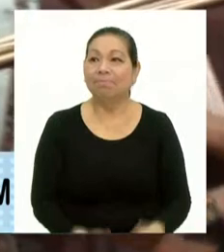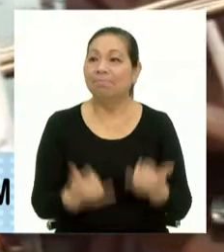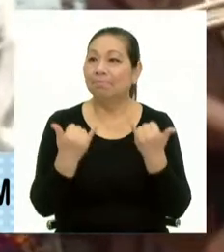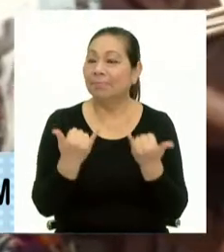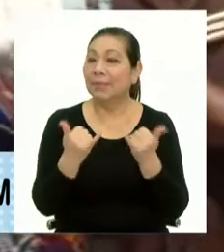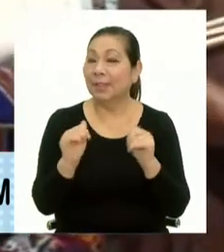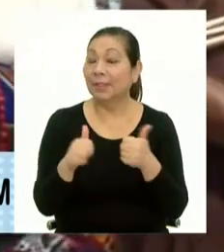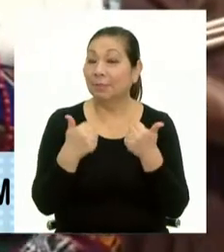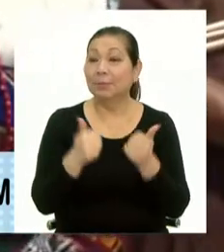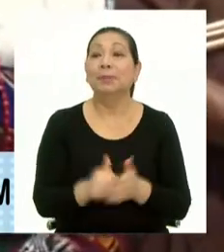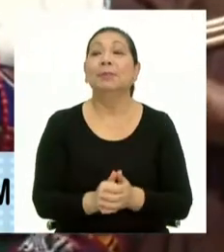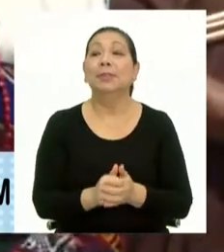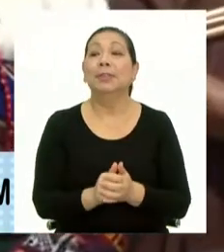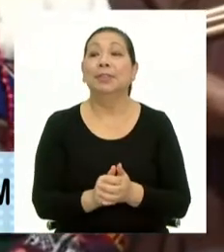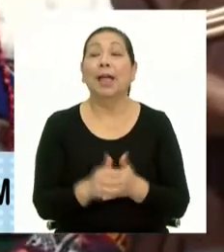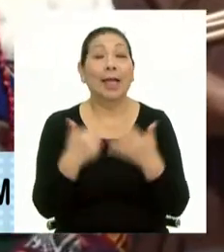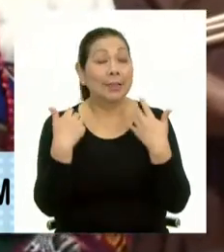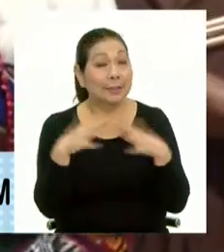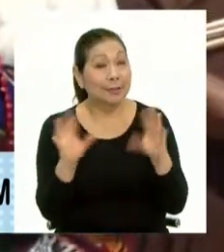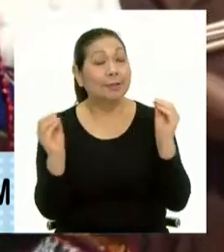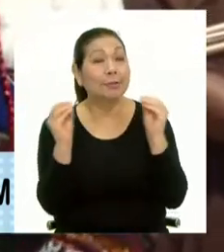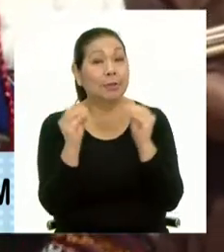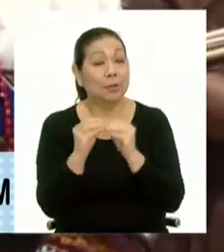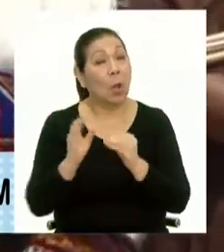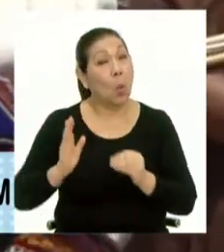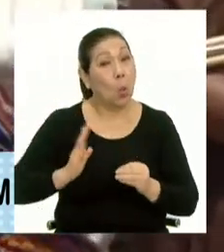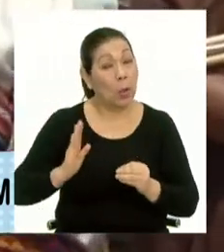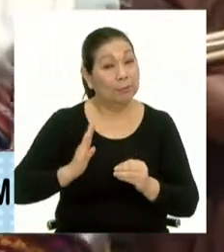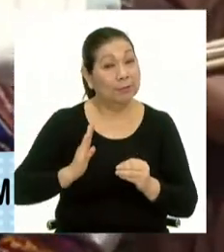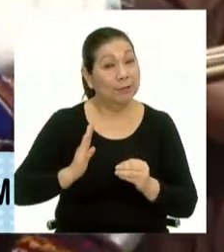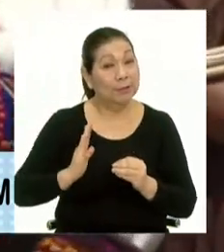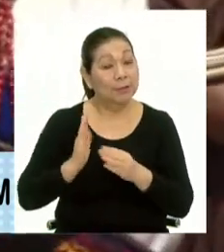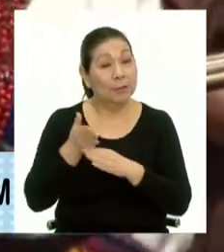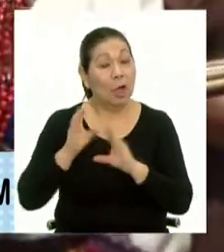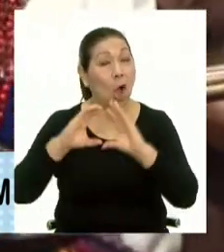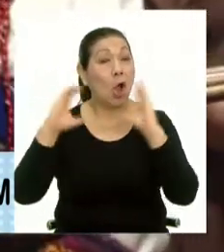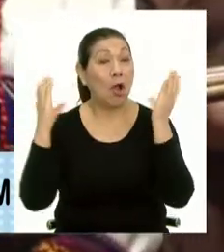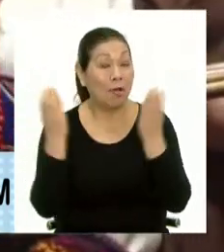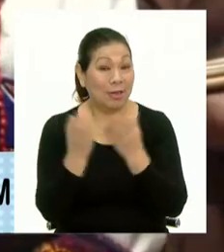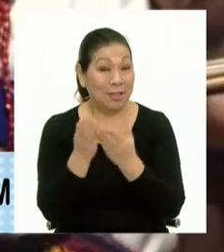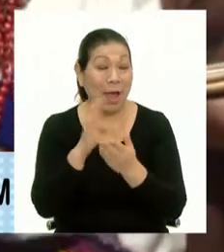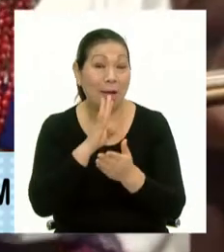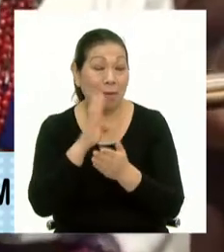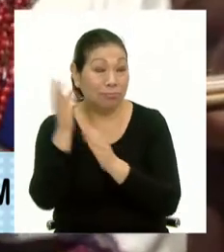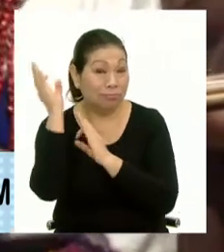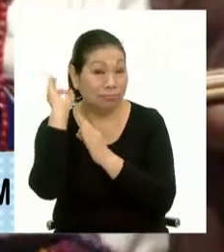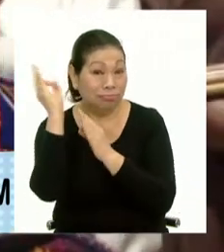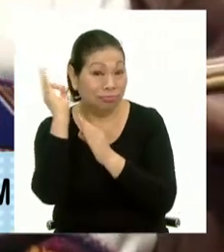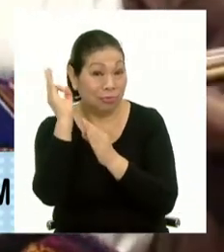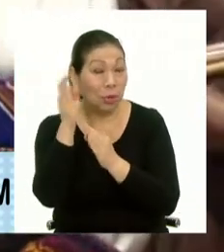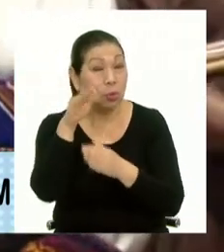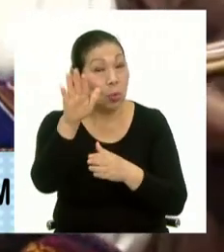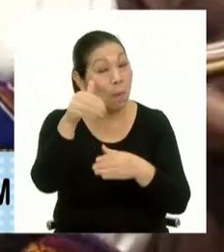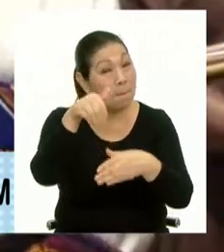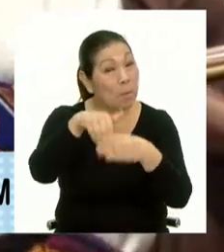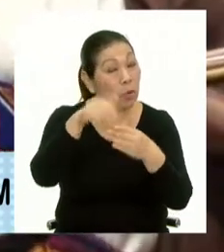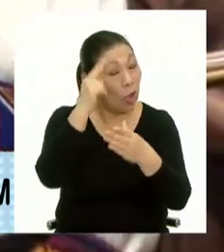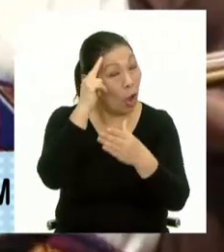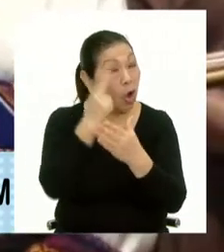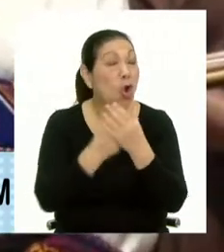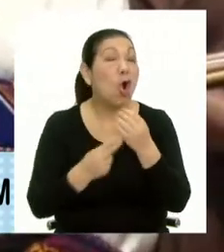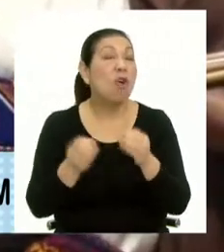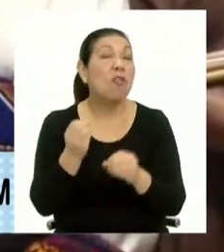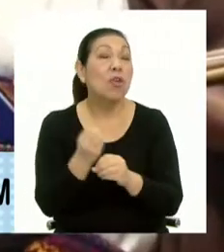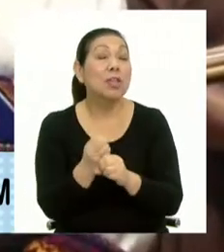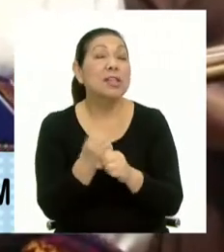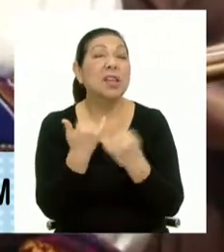en vivo. Ya este jueves ustedes se presentan hasta el Congreso para pedir el voto de confianza. ¿Cómo usted toma, si